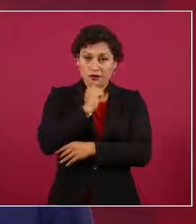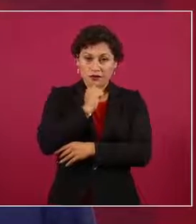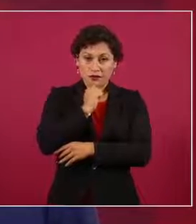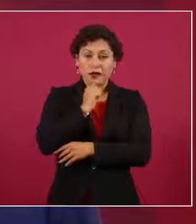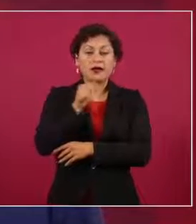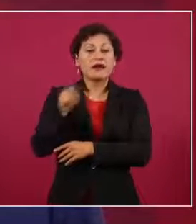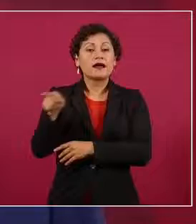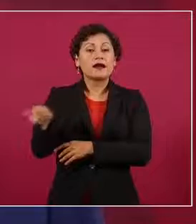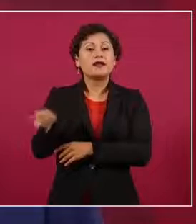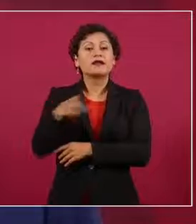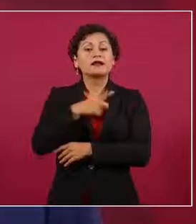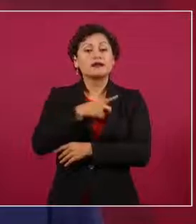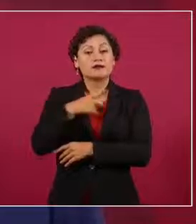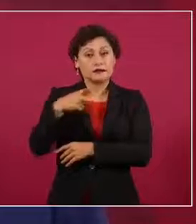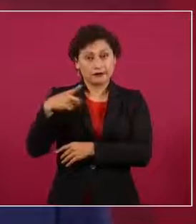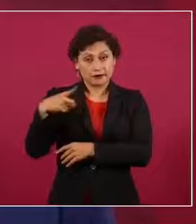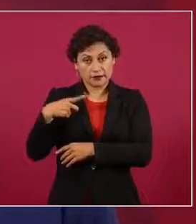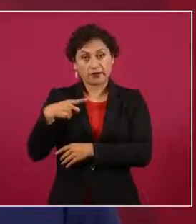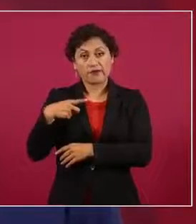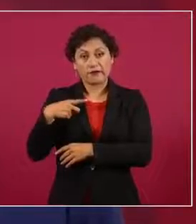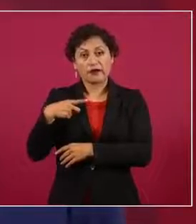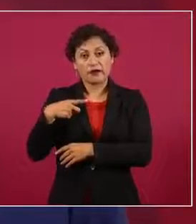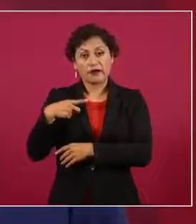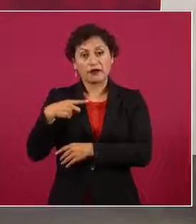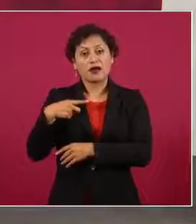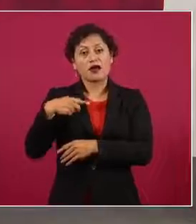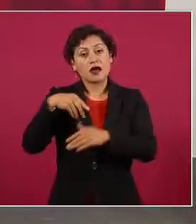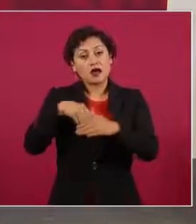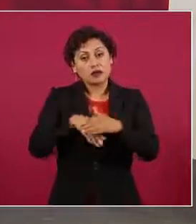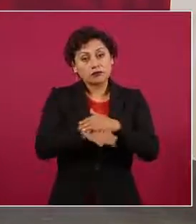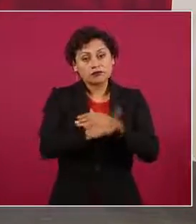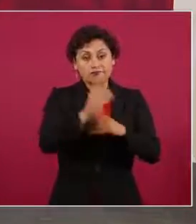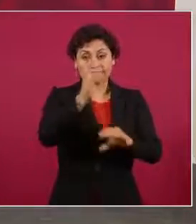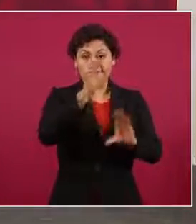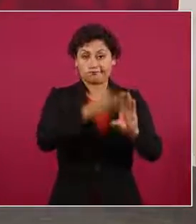Tiene que estar atendido en una casa